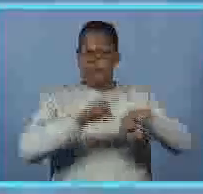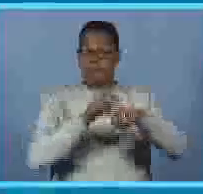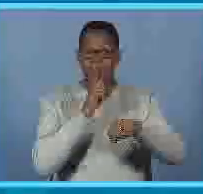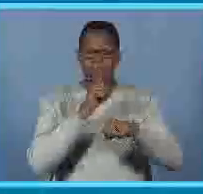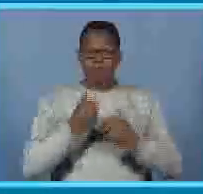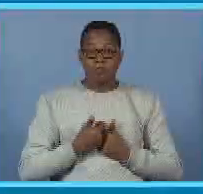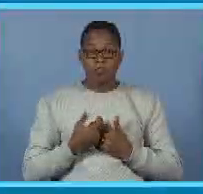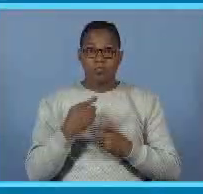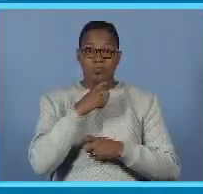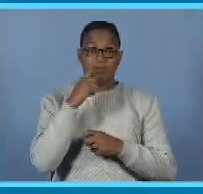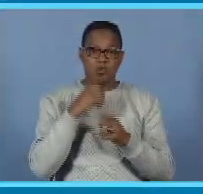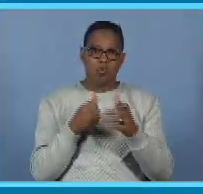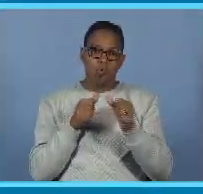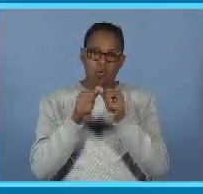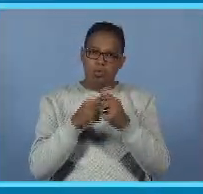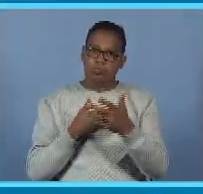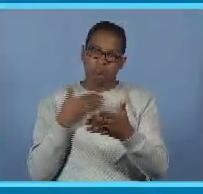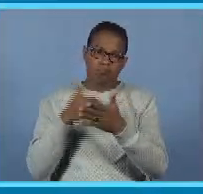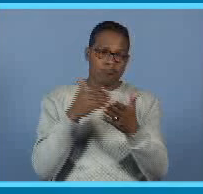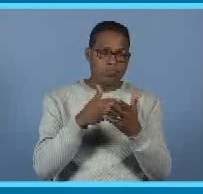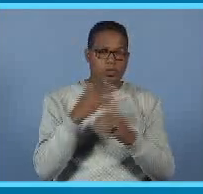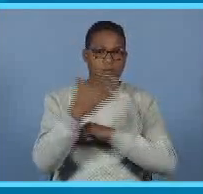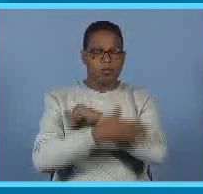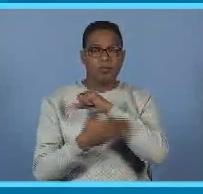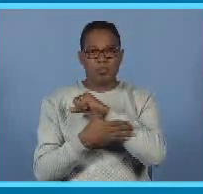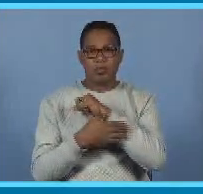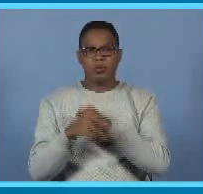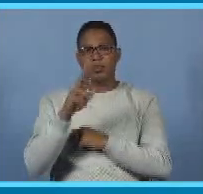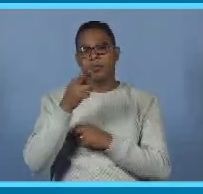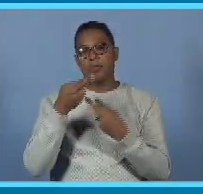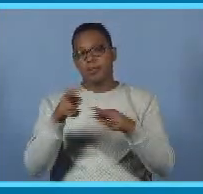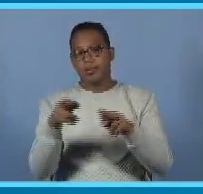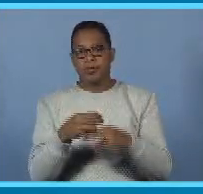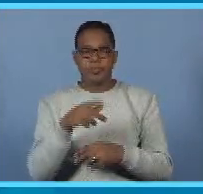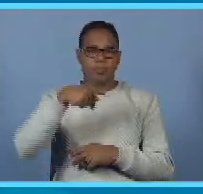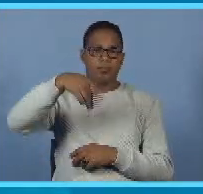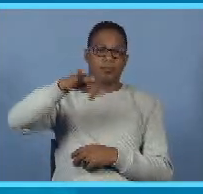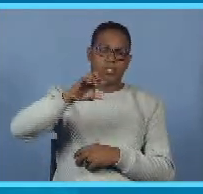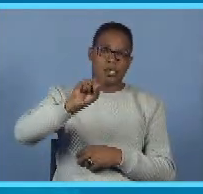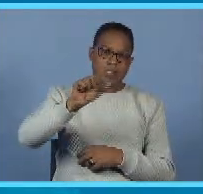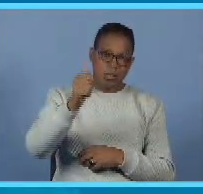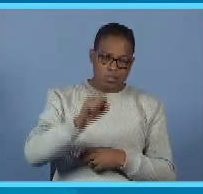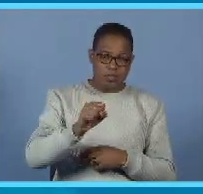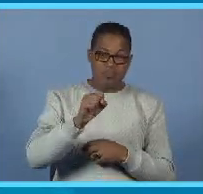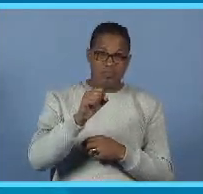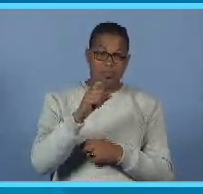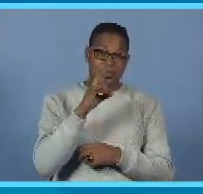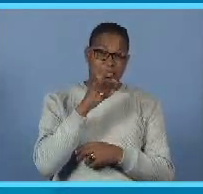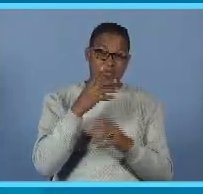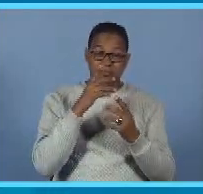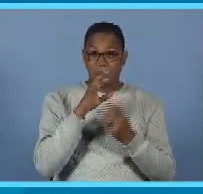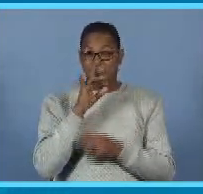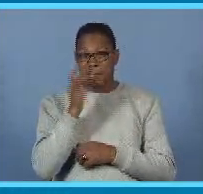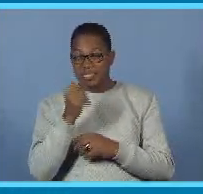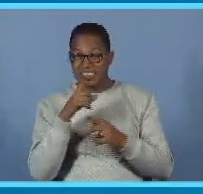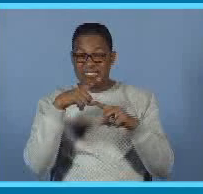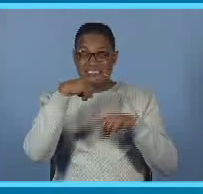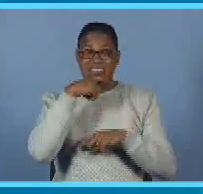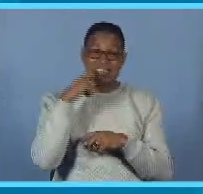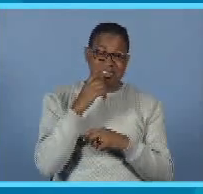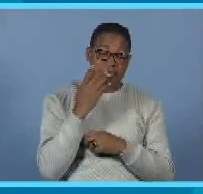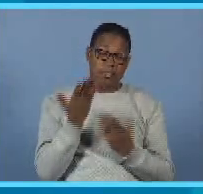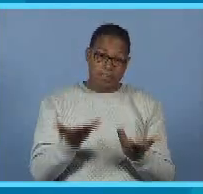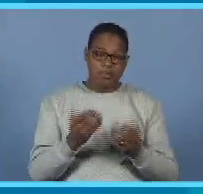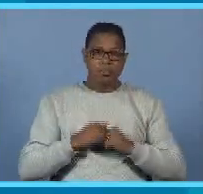continúa golpeando al país, no solo esa zona, ríos y presas están prácticamente secos a pesar de las lluvias esporádicas de los